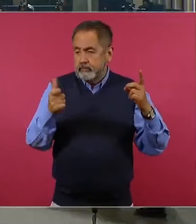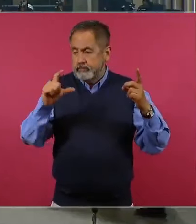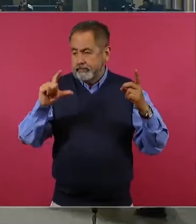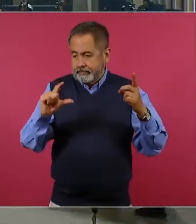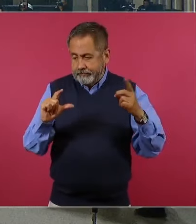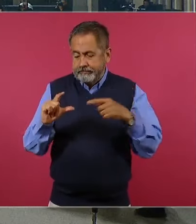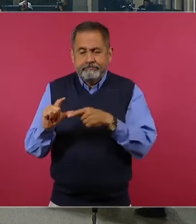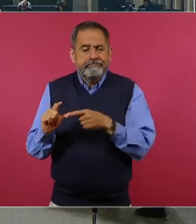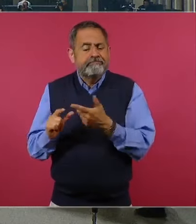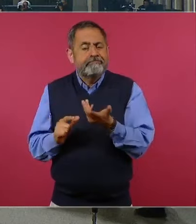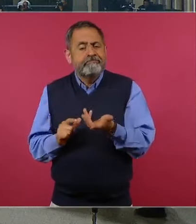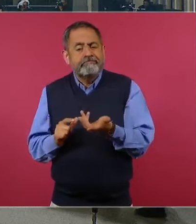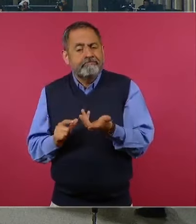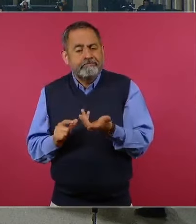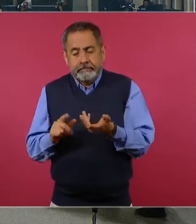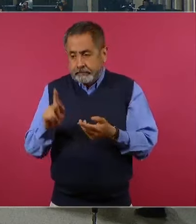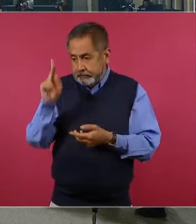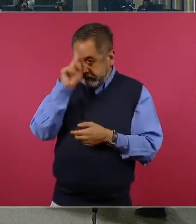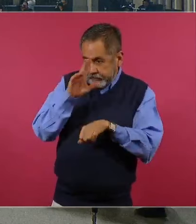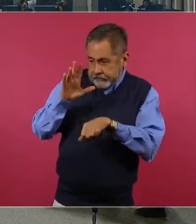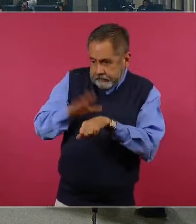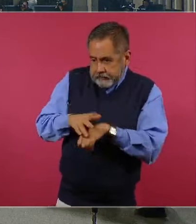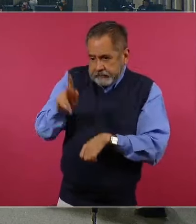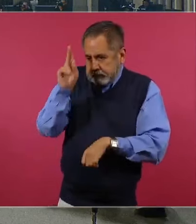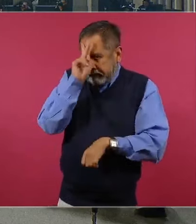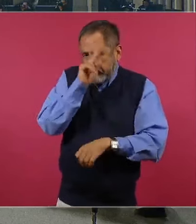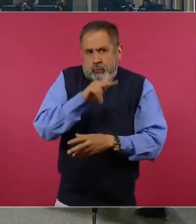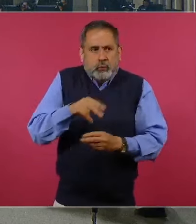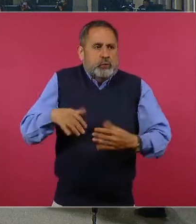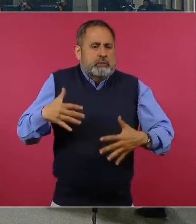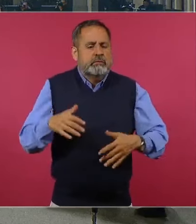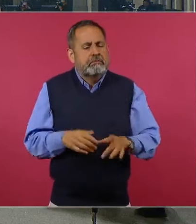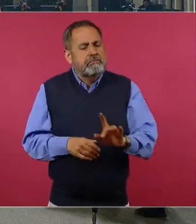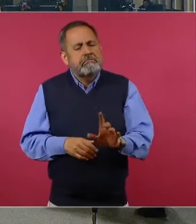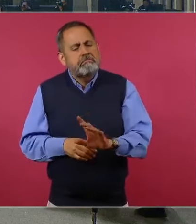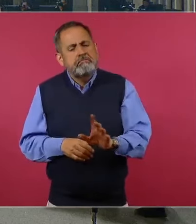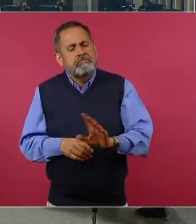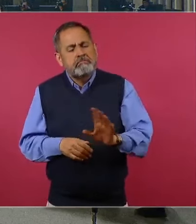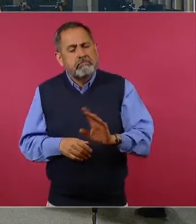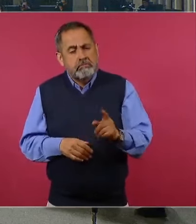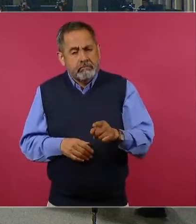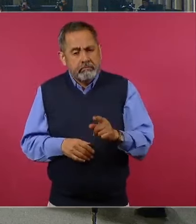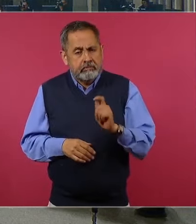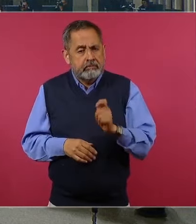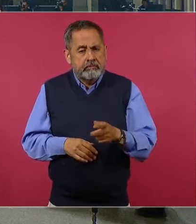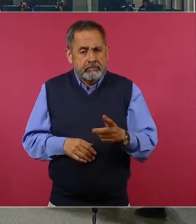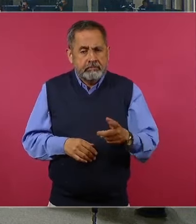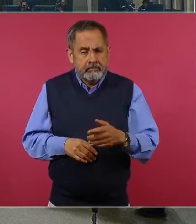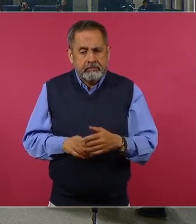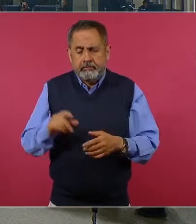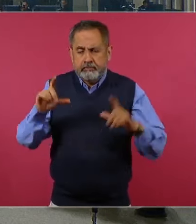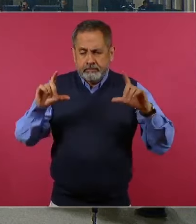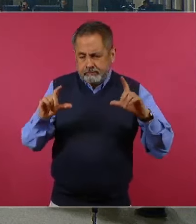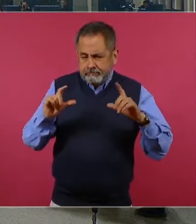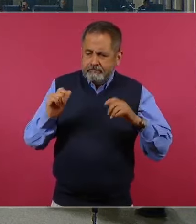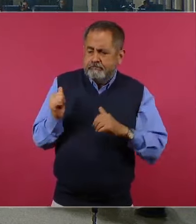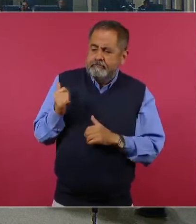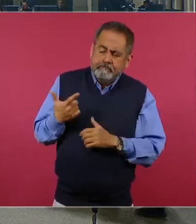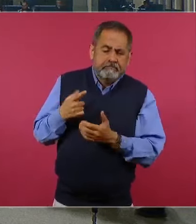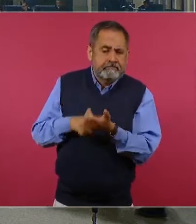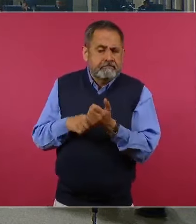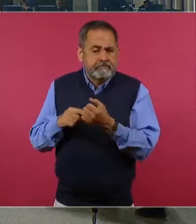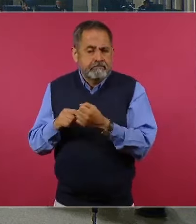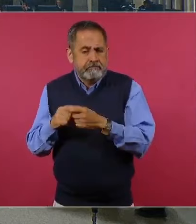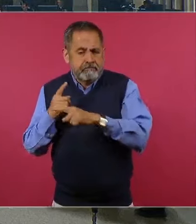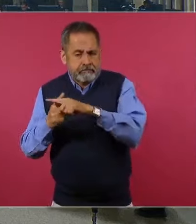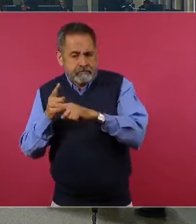pues tanto, no es traumática, porque como ya no, y trae cosas positivas, ¿no? Una